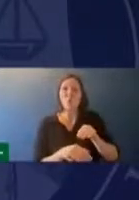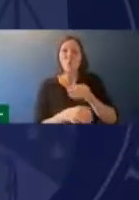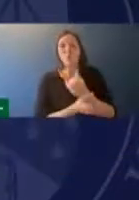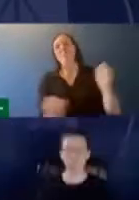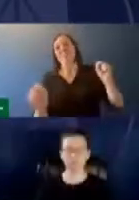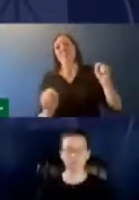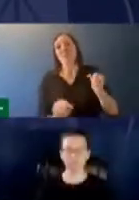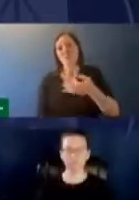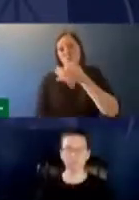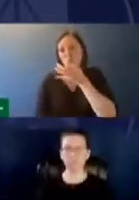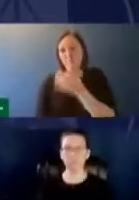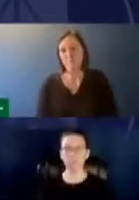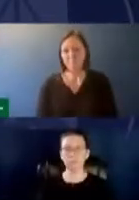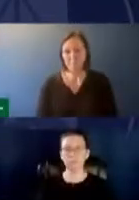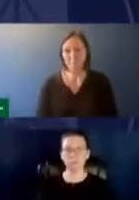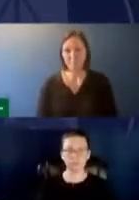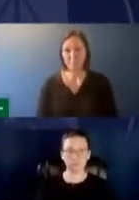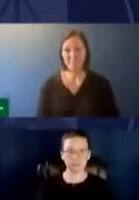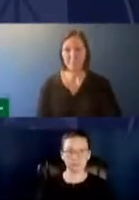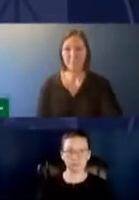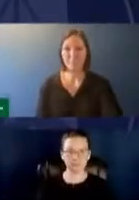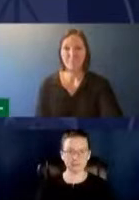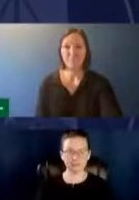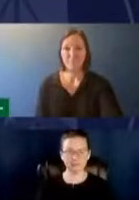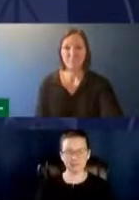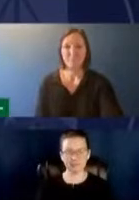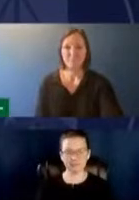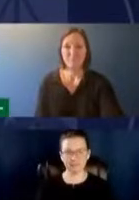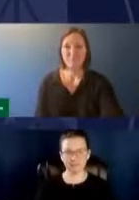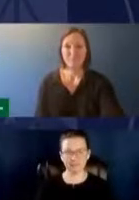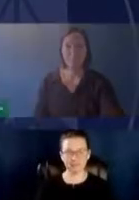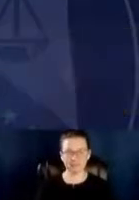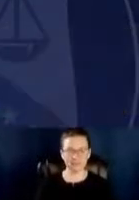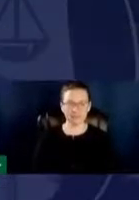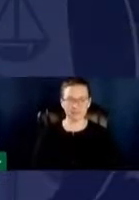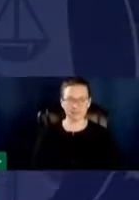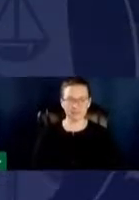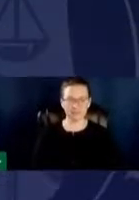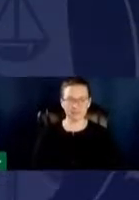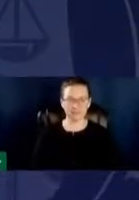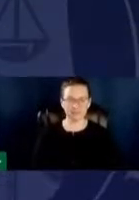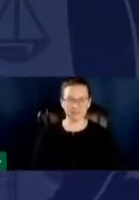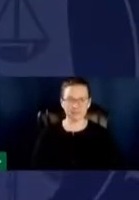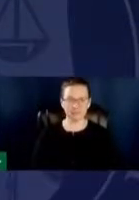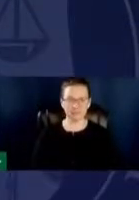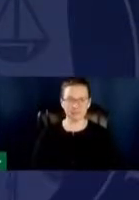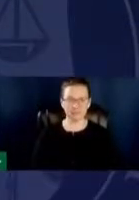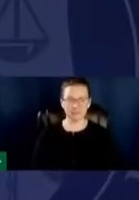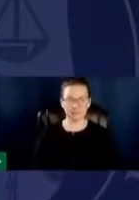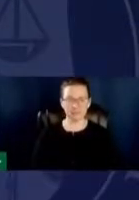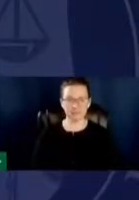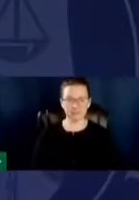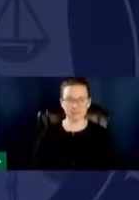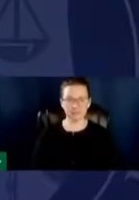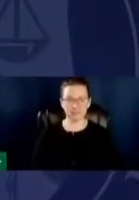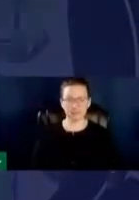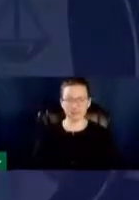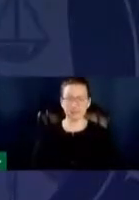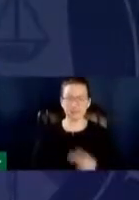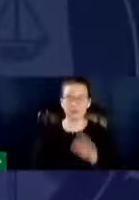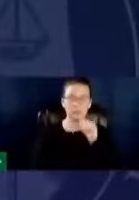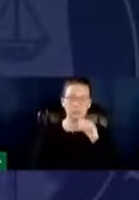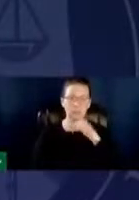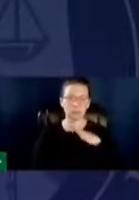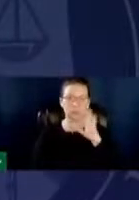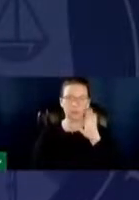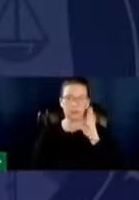que cree que el argumento de que se está fragmentando la economía por buscar otros proveedores que no sean únicamente los de siempre, pues que no